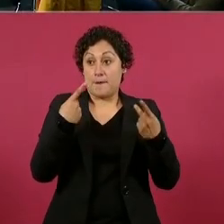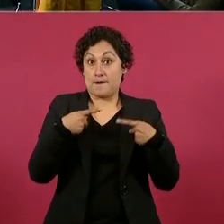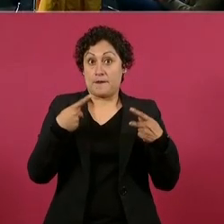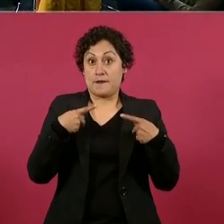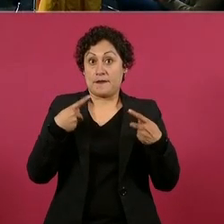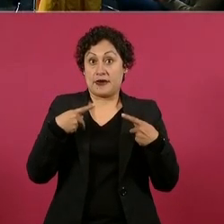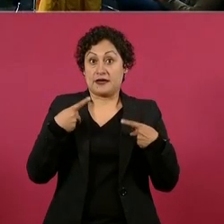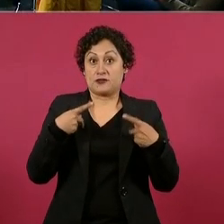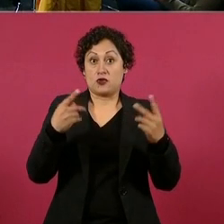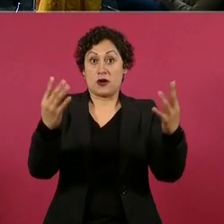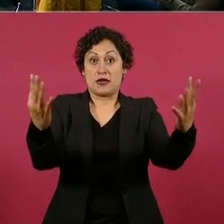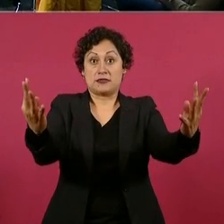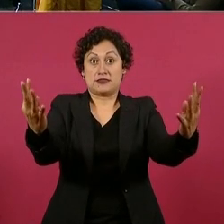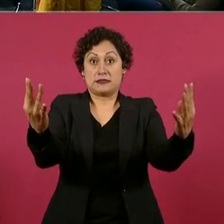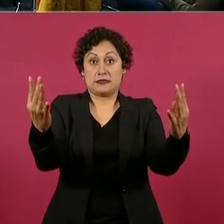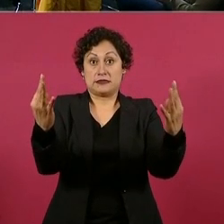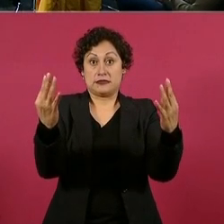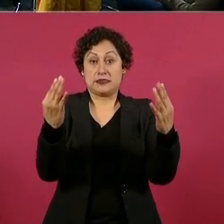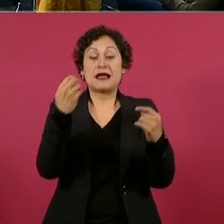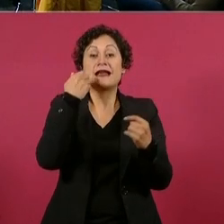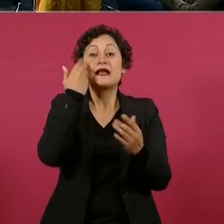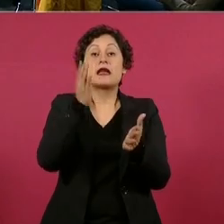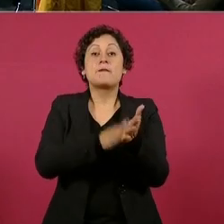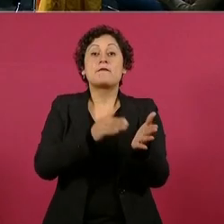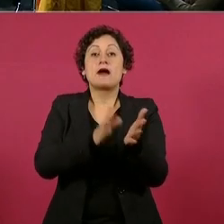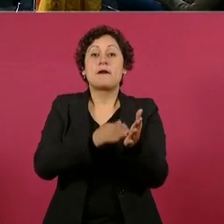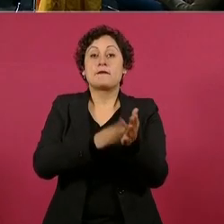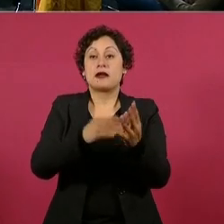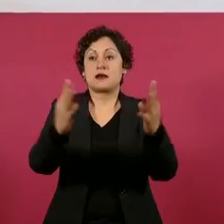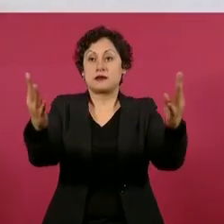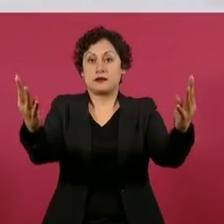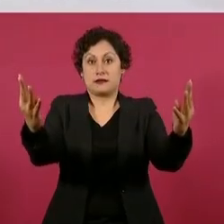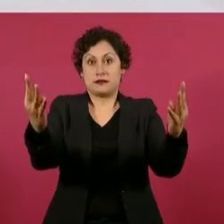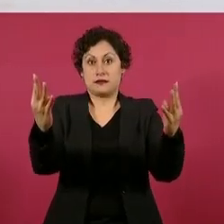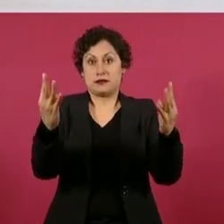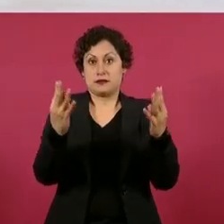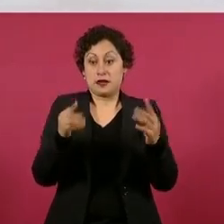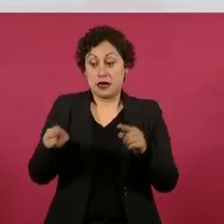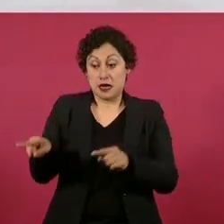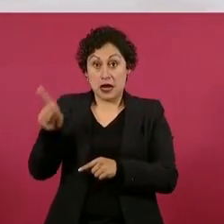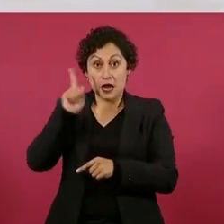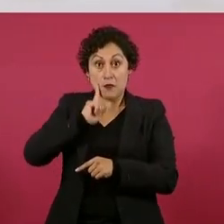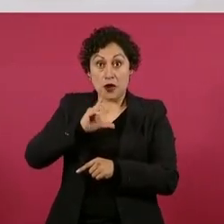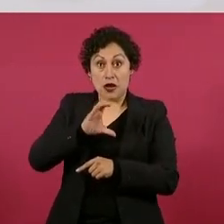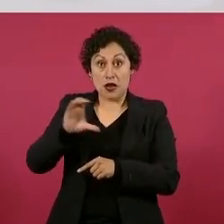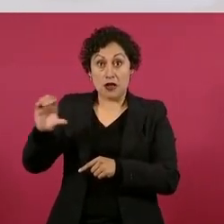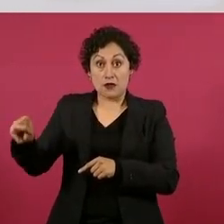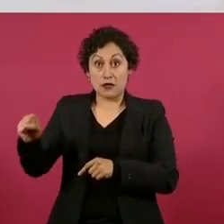ella se sale casi por la ventana